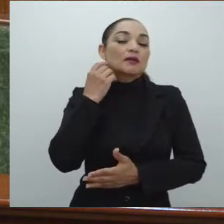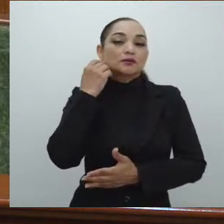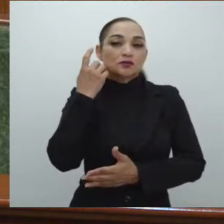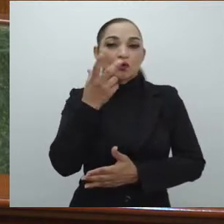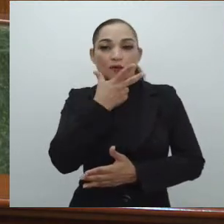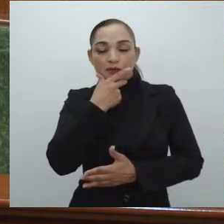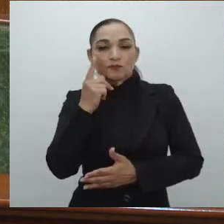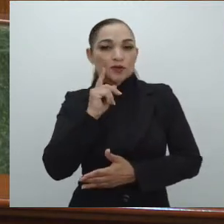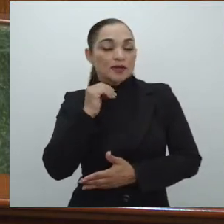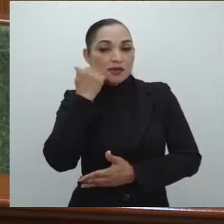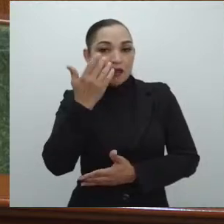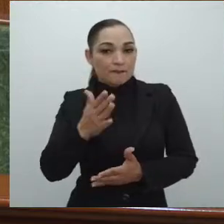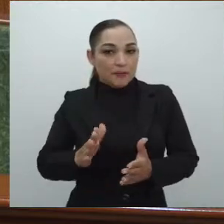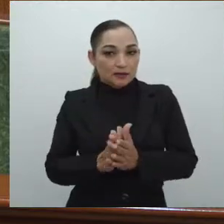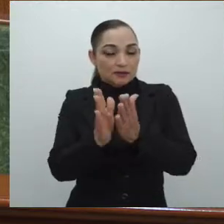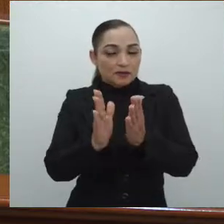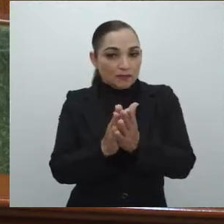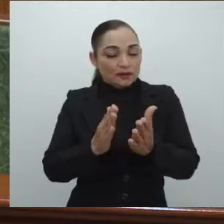participar.